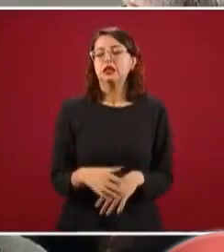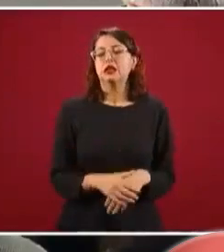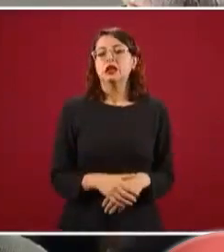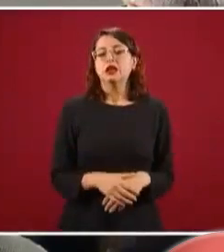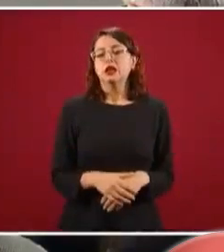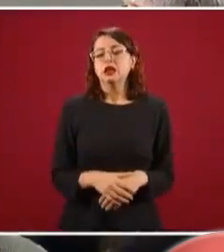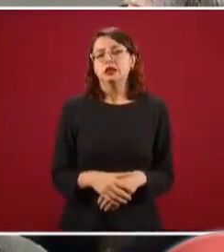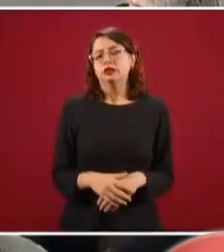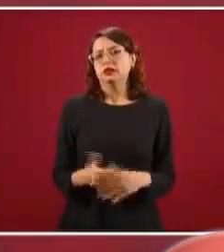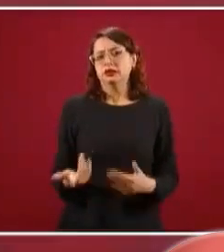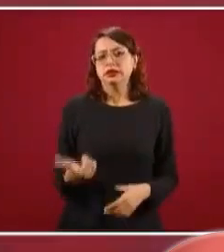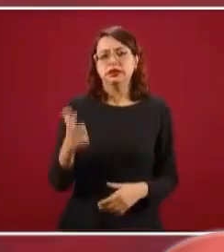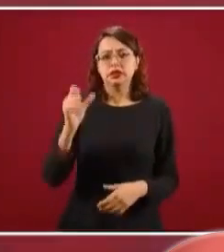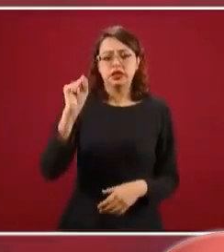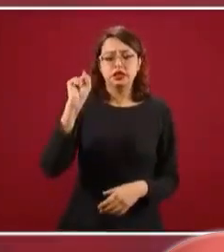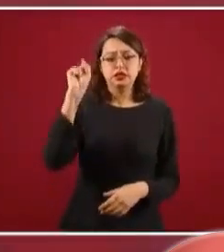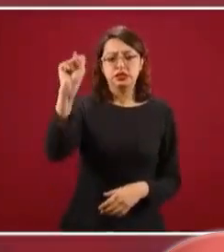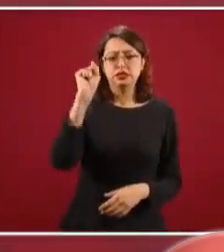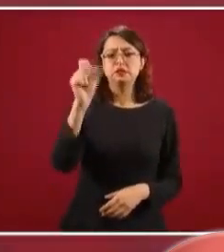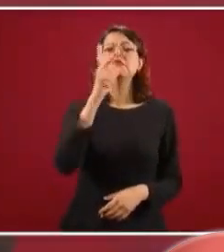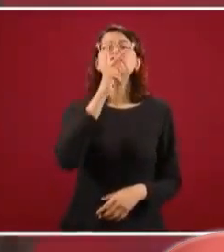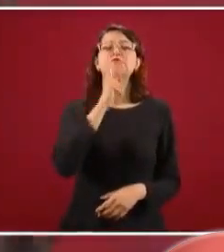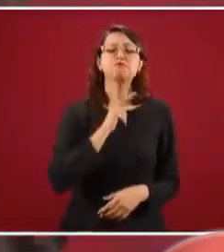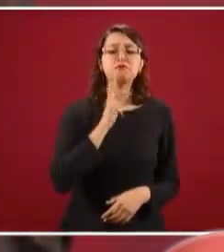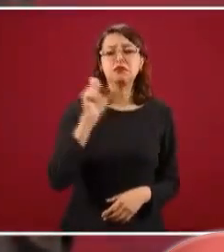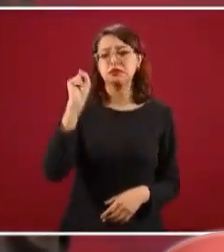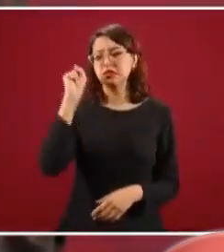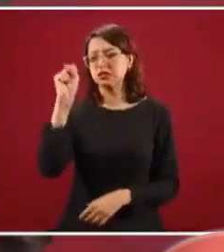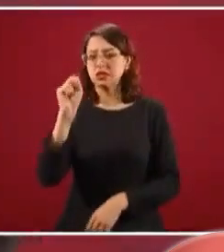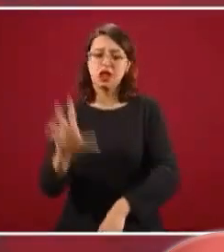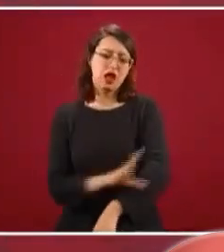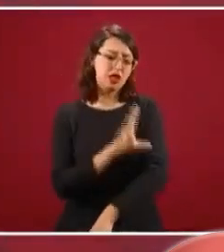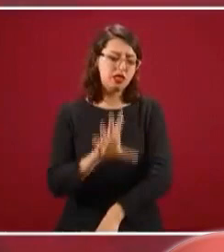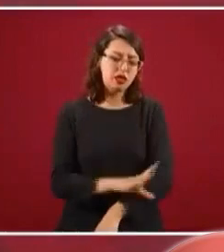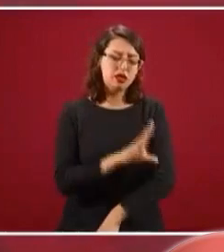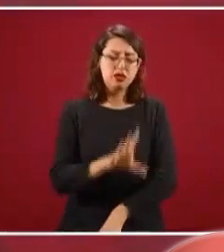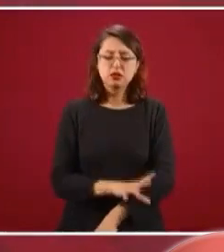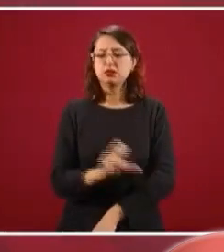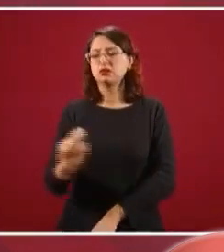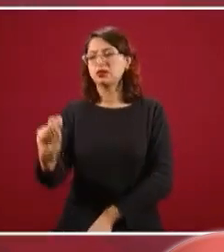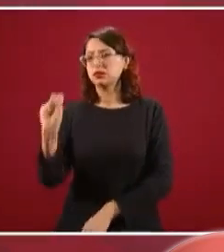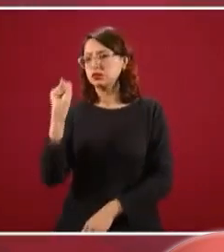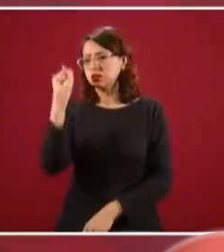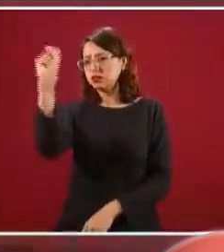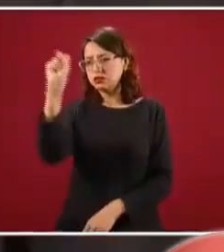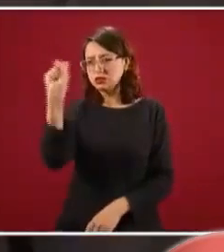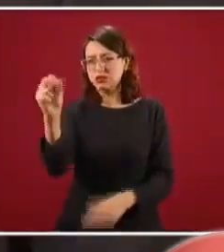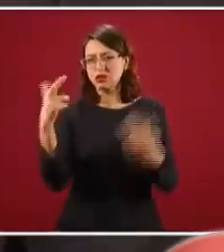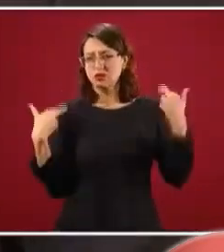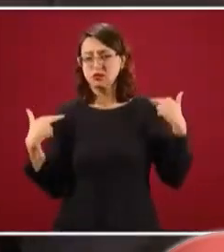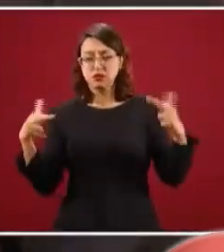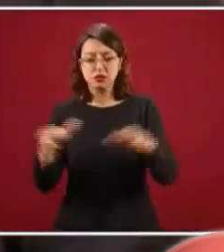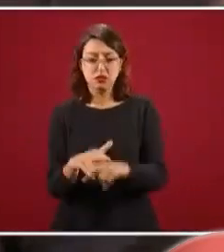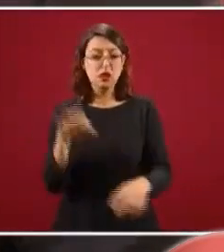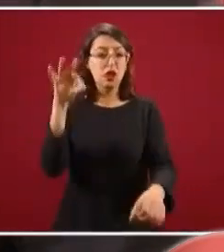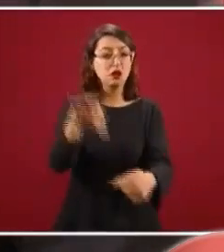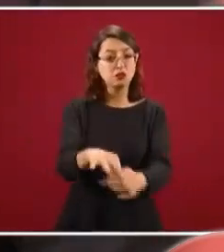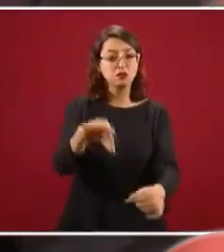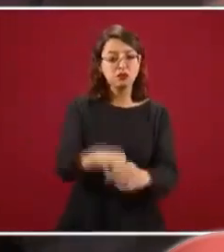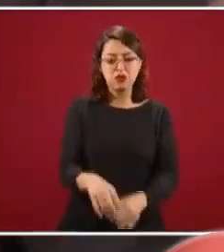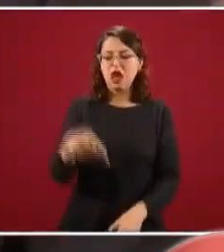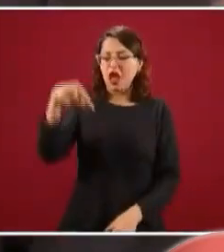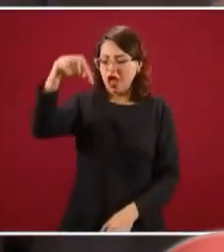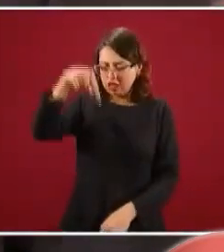elecciones en el sindicato petrolero, en el sindicato de electricistas, en el sindicato de maestros, desde aquí hablándole